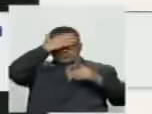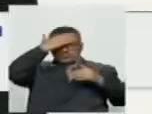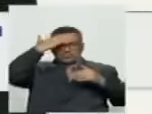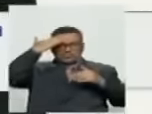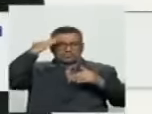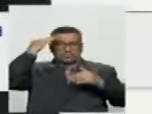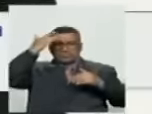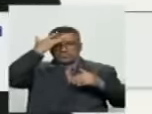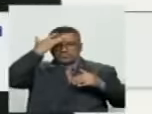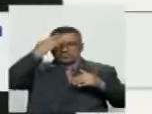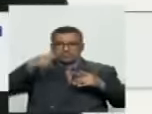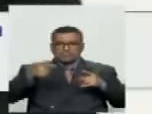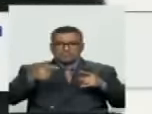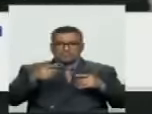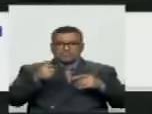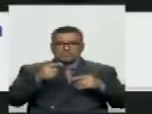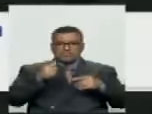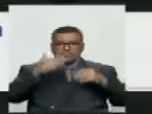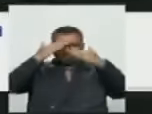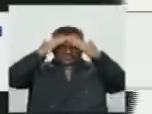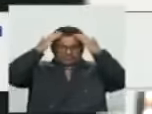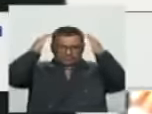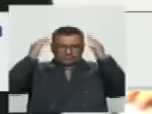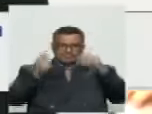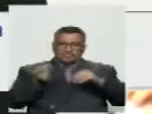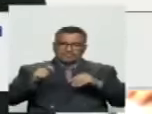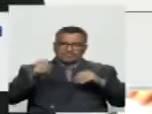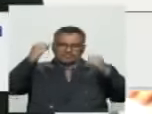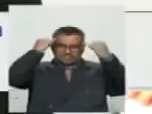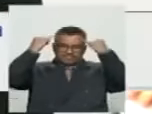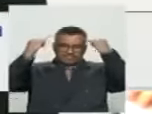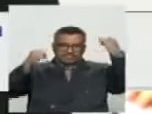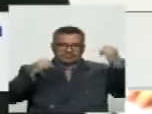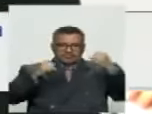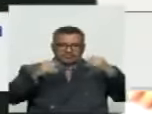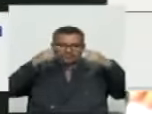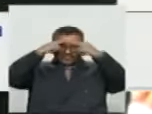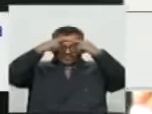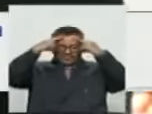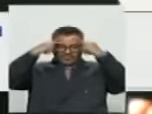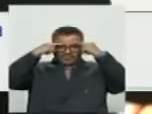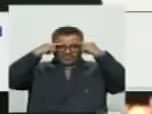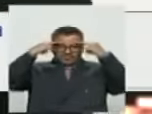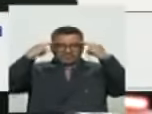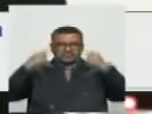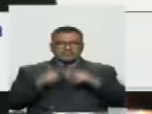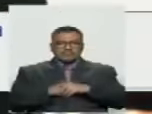se me ve mucho, pero porque soy calvo, no porque sea más inteligente, que es el lóbulo frontal.